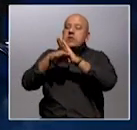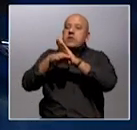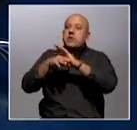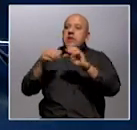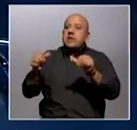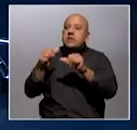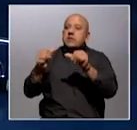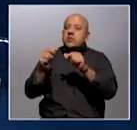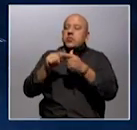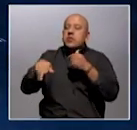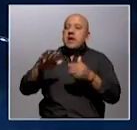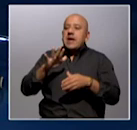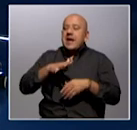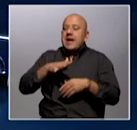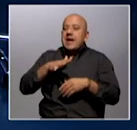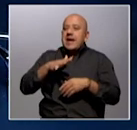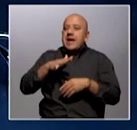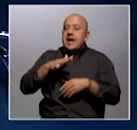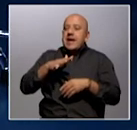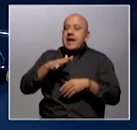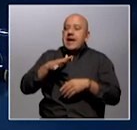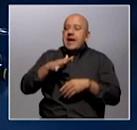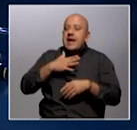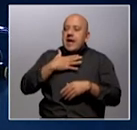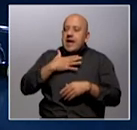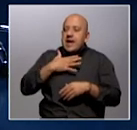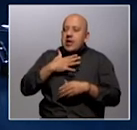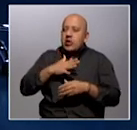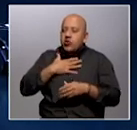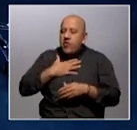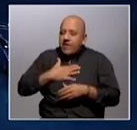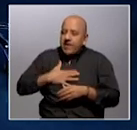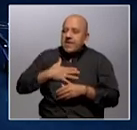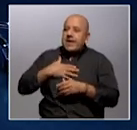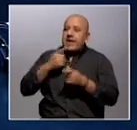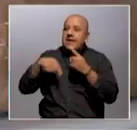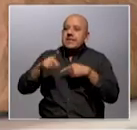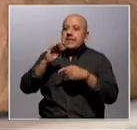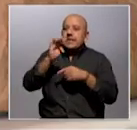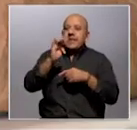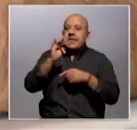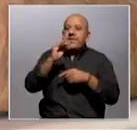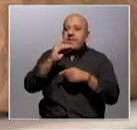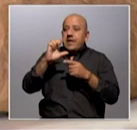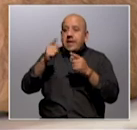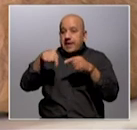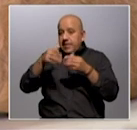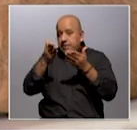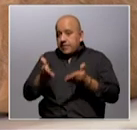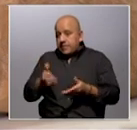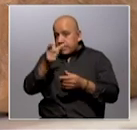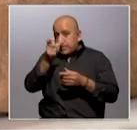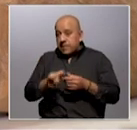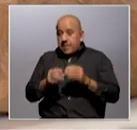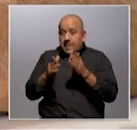publicó una novela son gente que por eso decía artistas integrales acá tenemos a fidel sclavo que está él en la tapa o sea un fidel